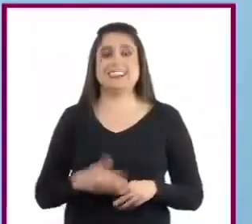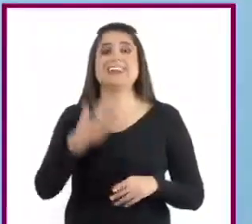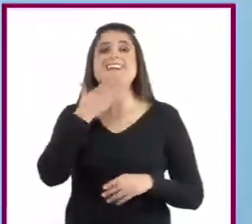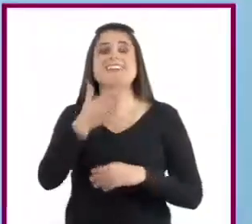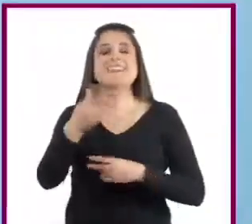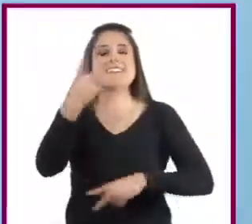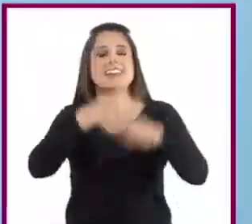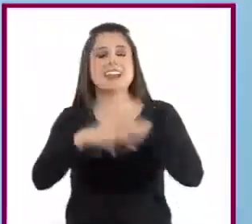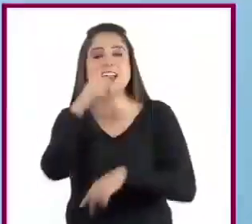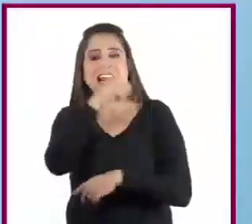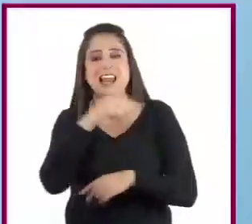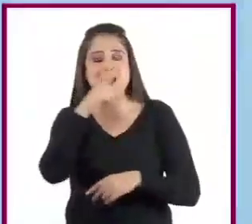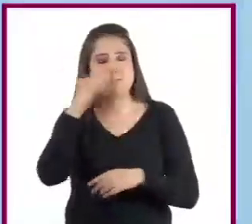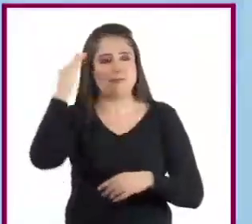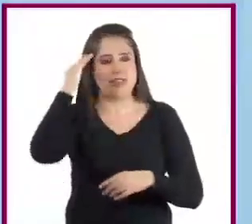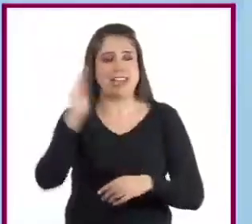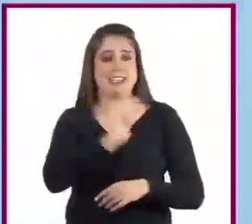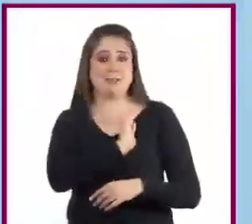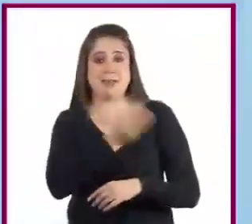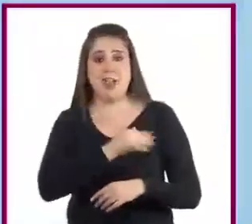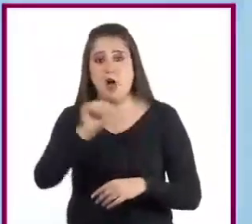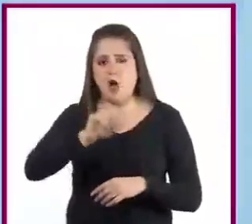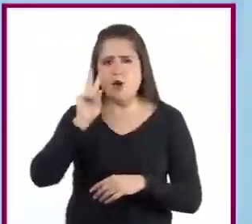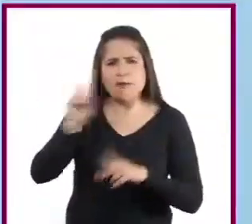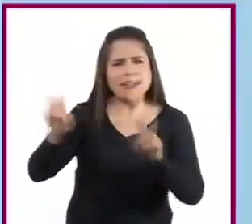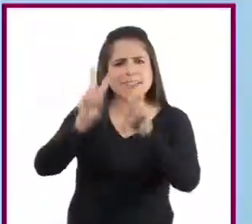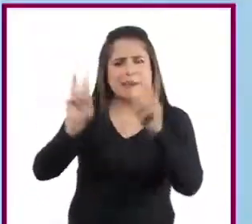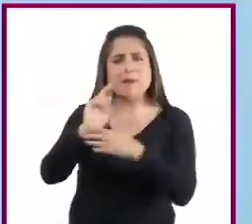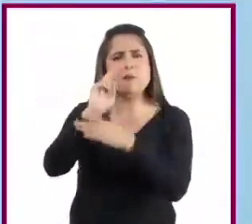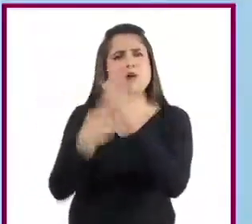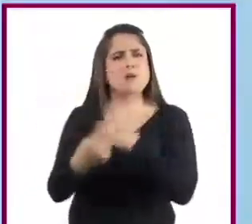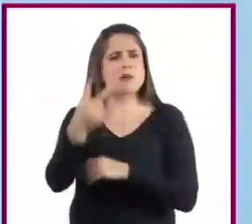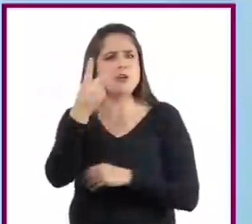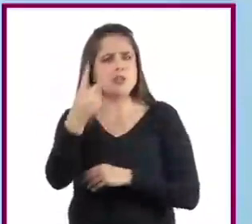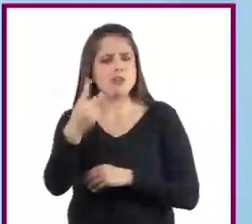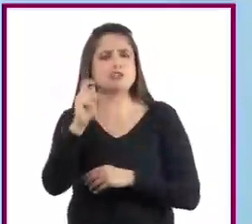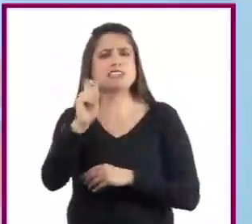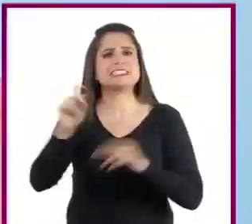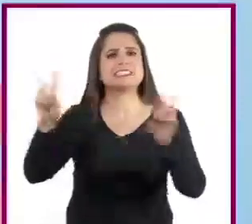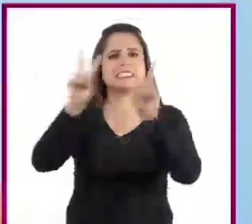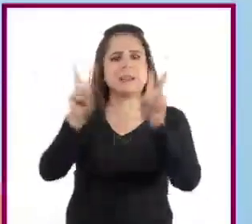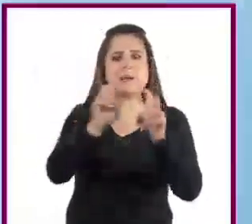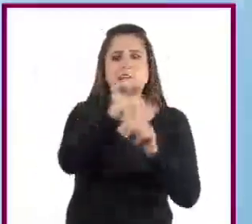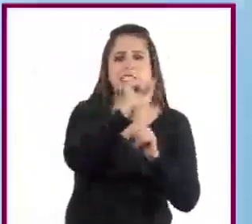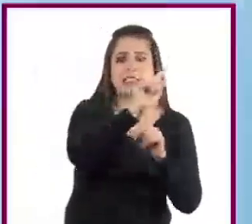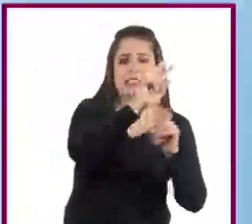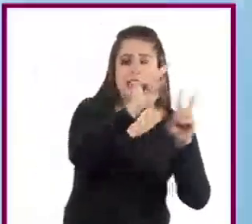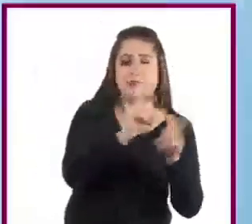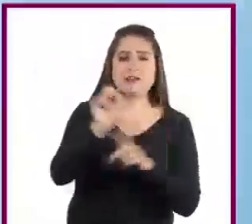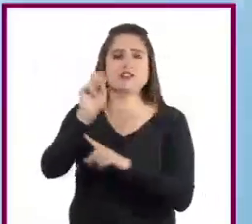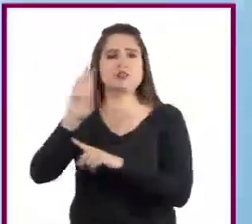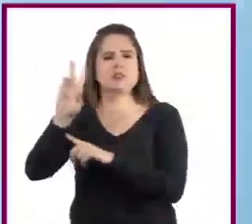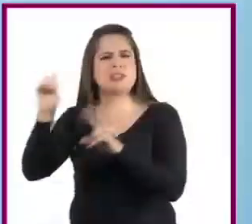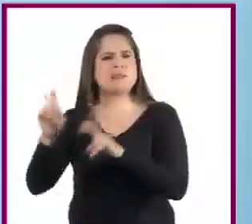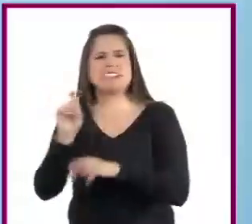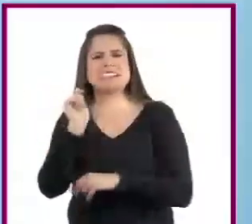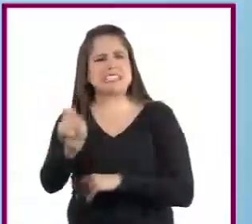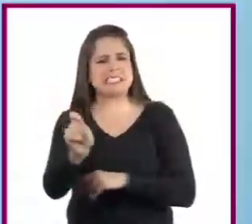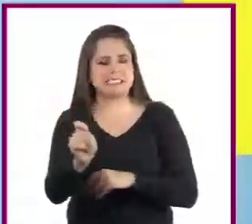Bienvenidos a Lengua Materna Español. Hoy veremos el programa 2 de hacer esquemas con temas y subtemas. Veamos de qué se trata.